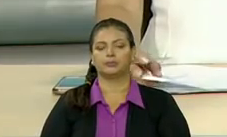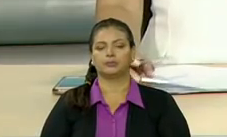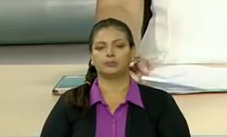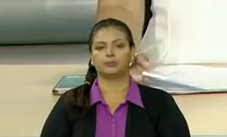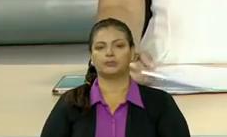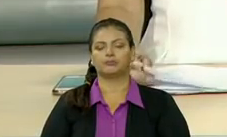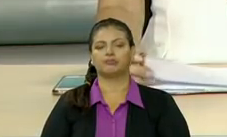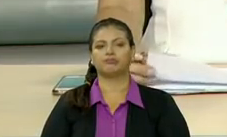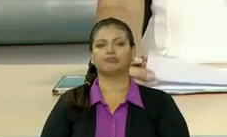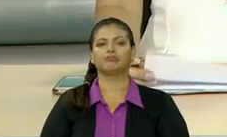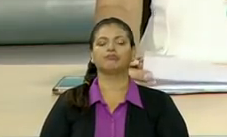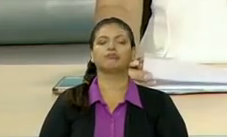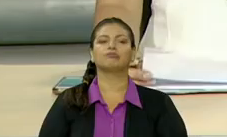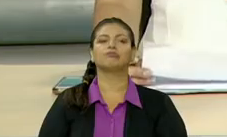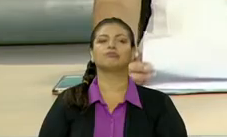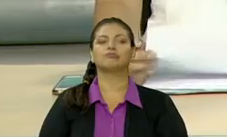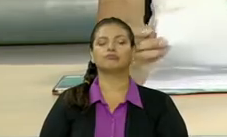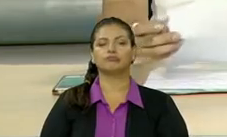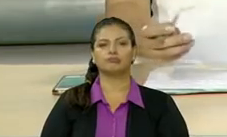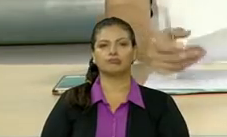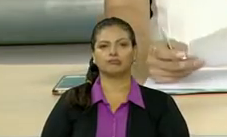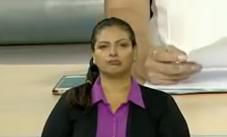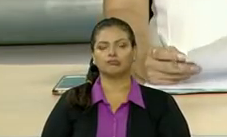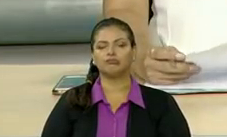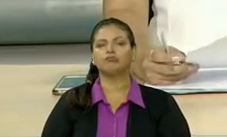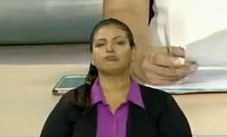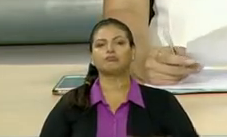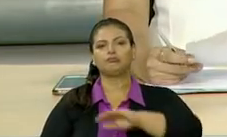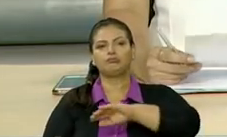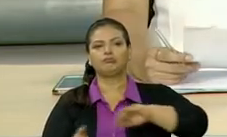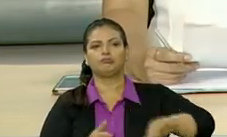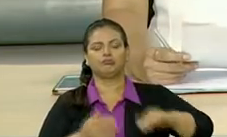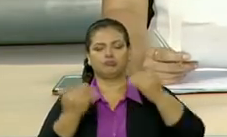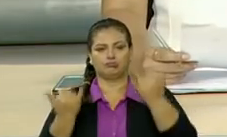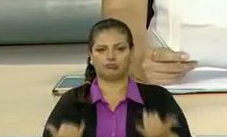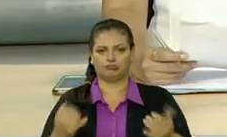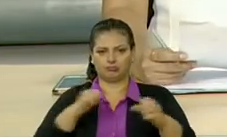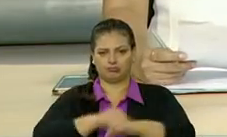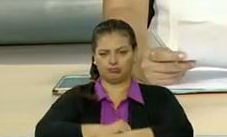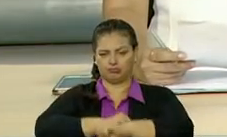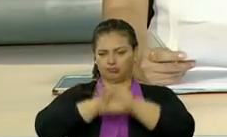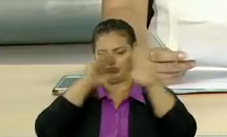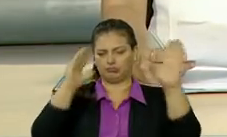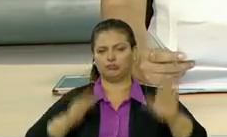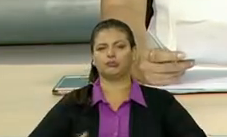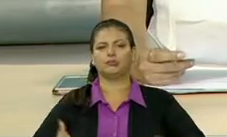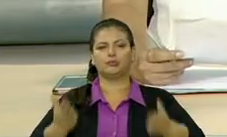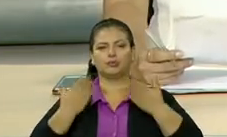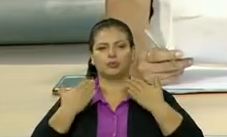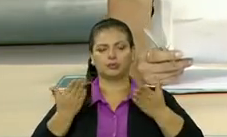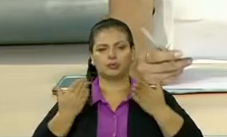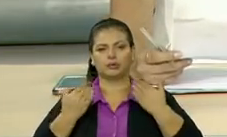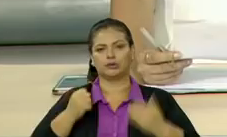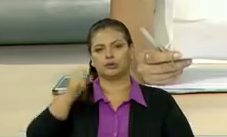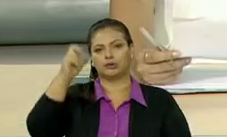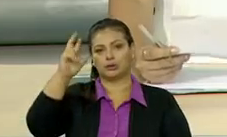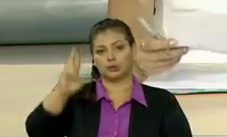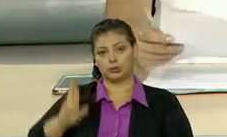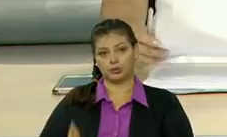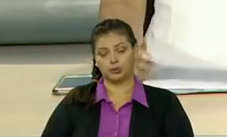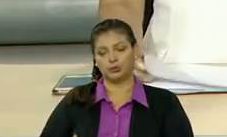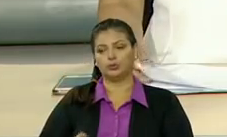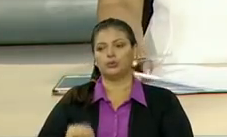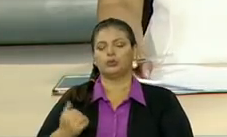Y una persona resultó herida en un accidente de tránsito registrado esta madrugada al suroeste de Guayaquil. El percance habría sido causado